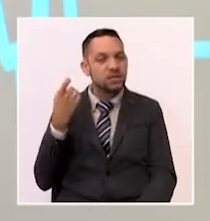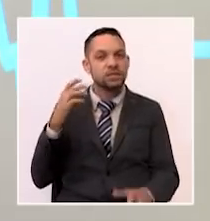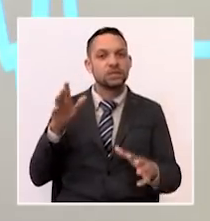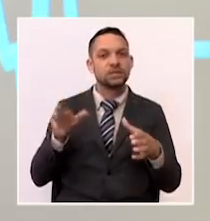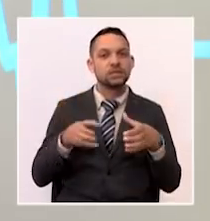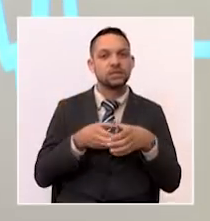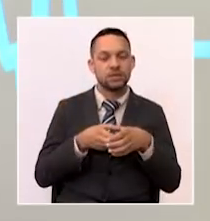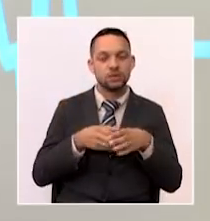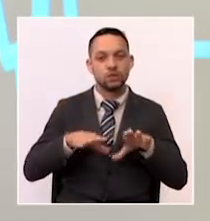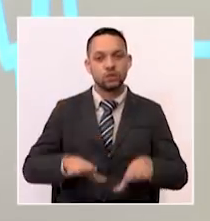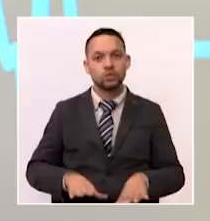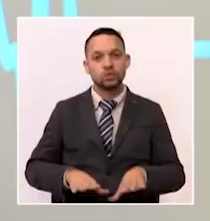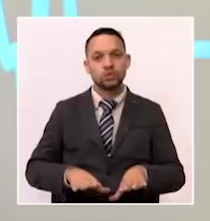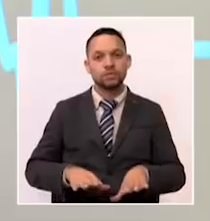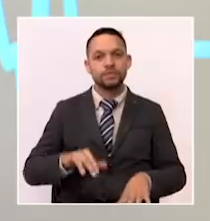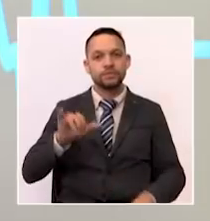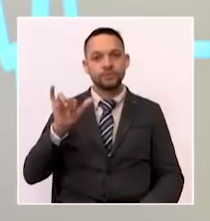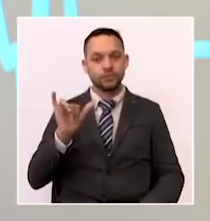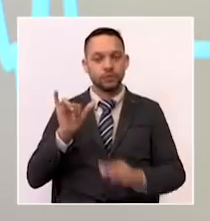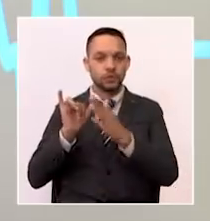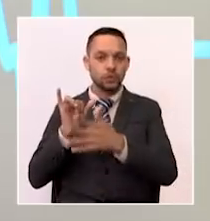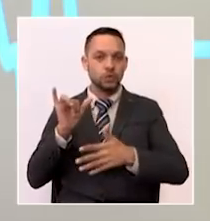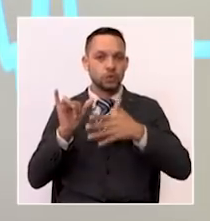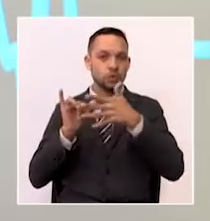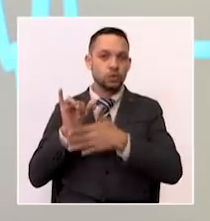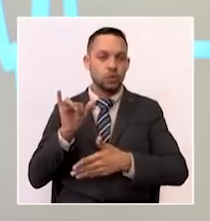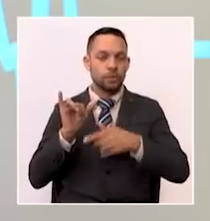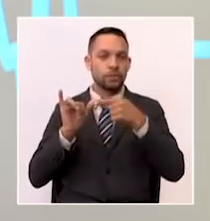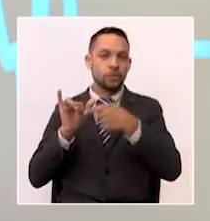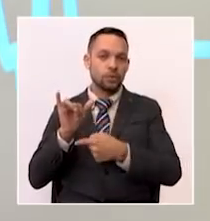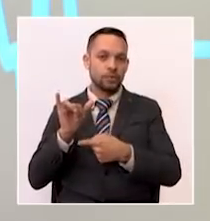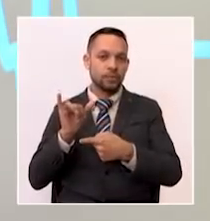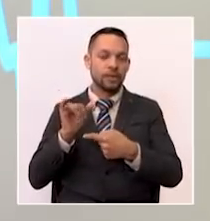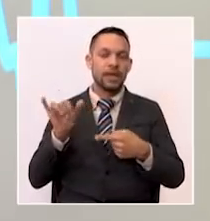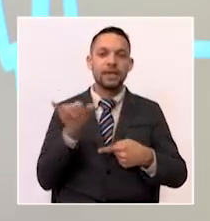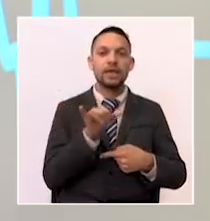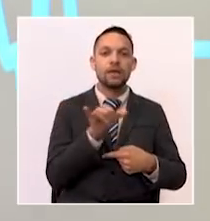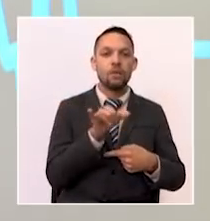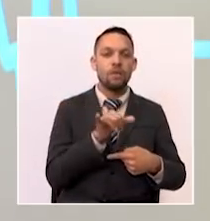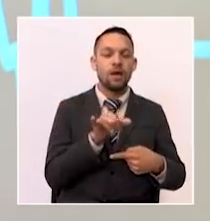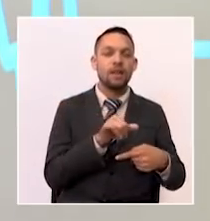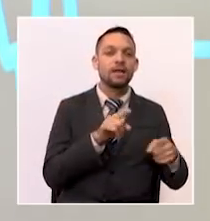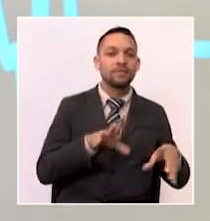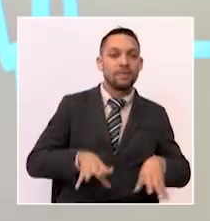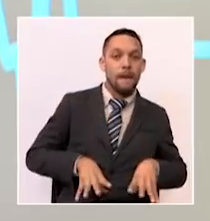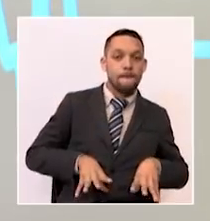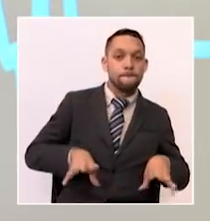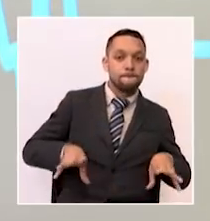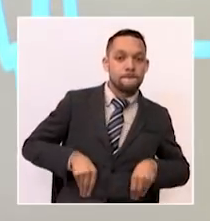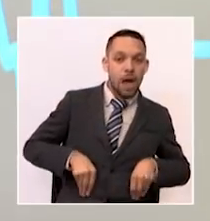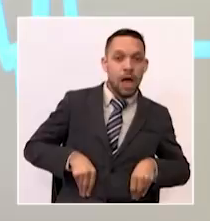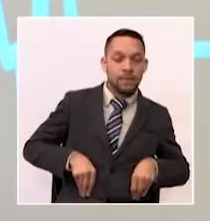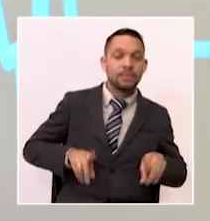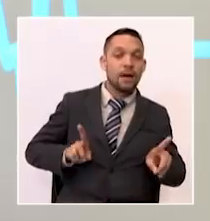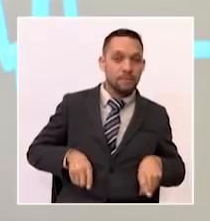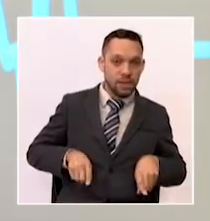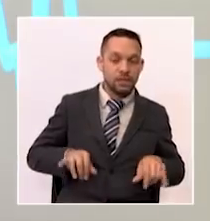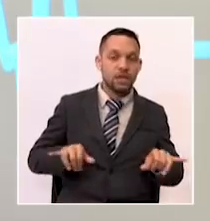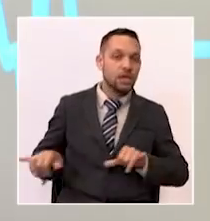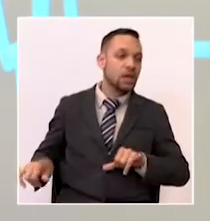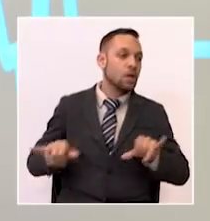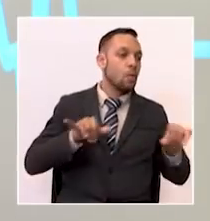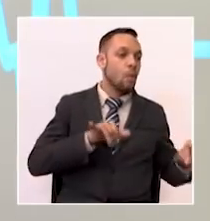hormonas femeninas que son los estrógenos, igual que lo que pasa en las pacientes con menopausia. A estas pacientes les da